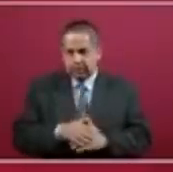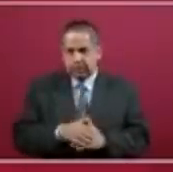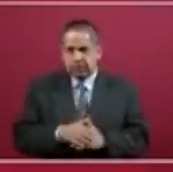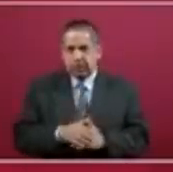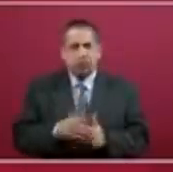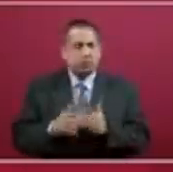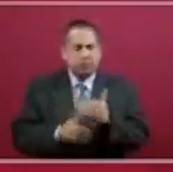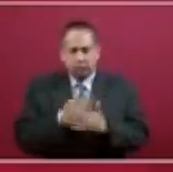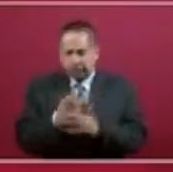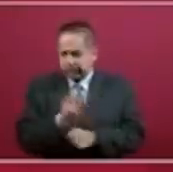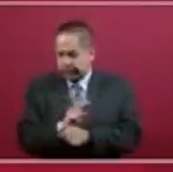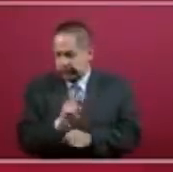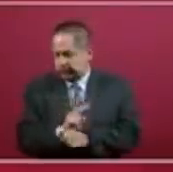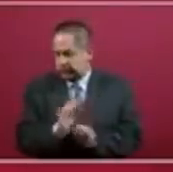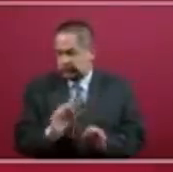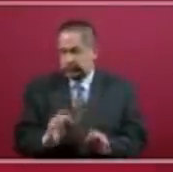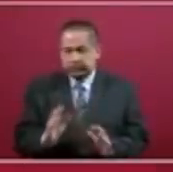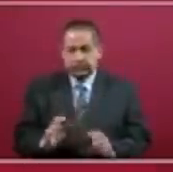muy pendientes.